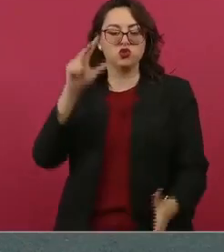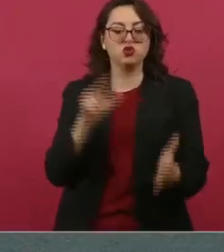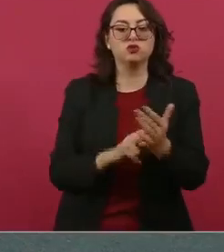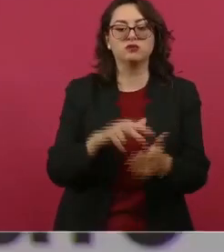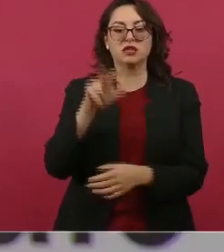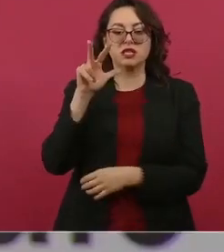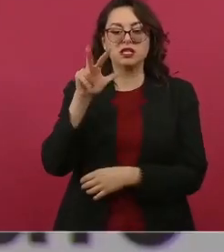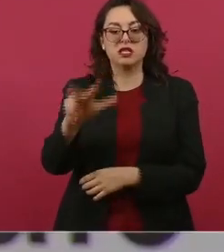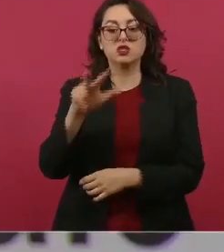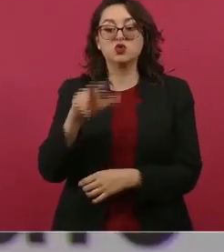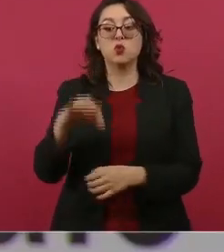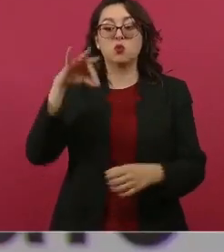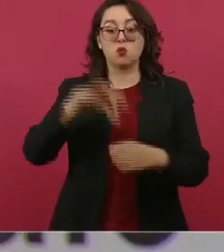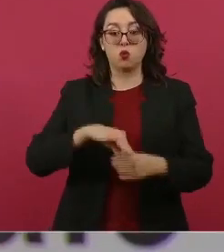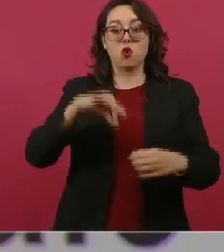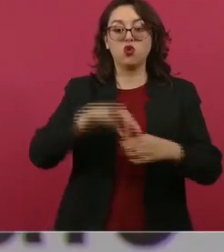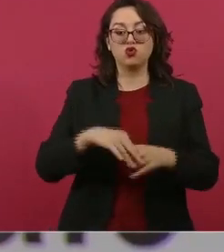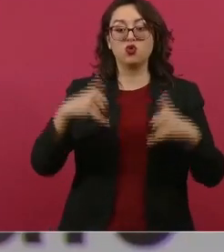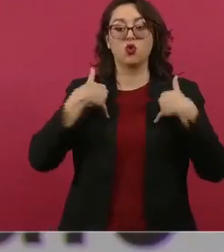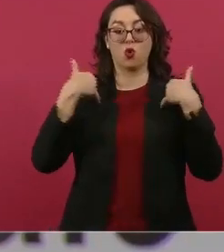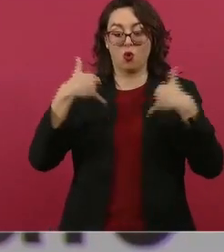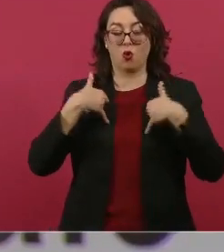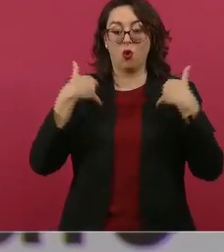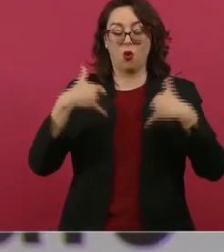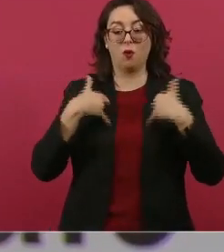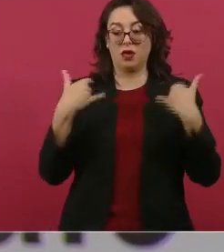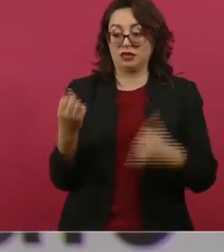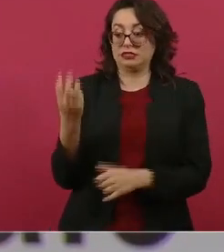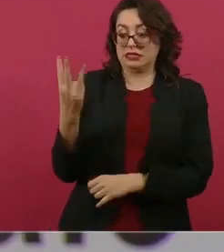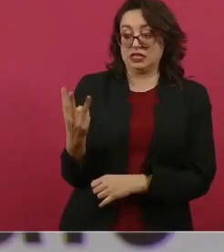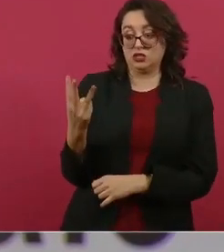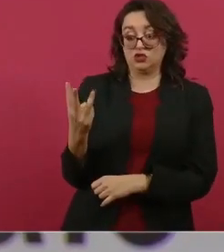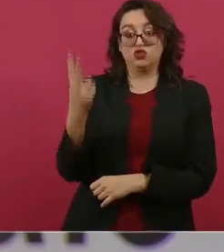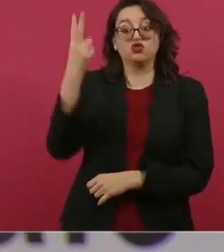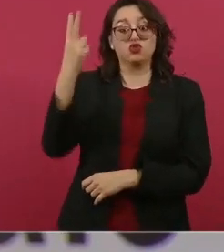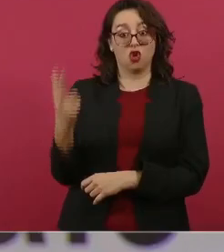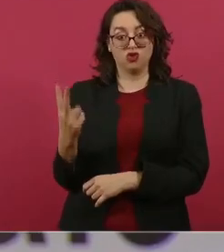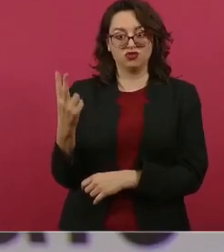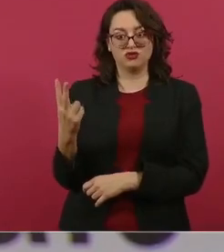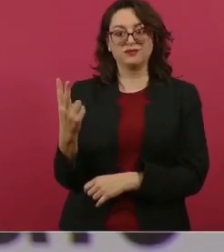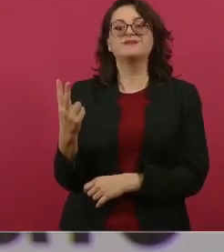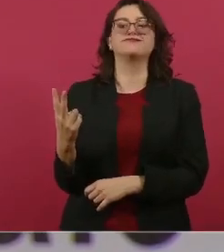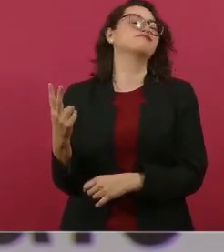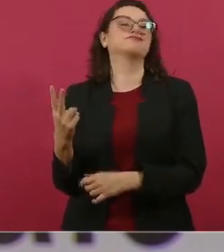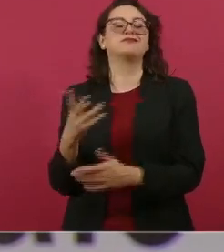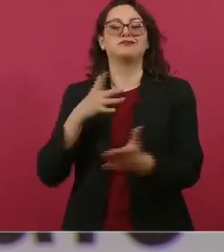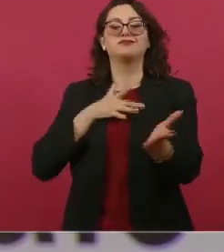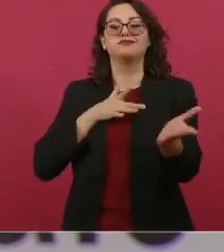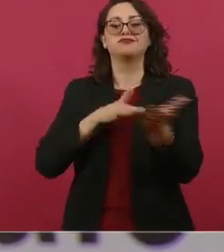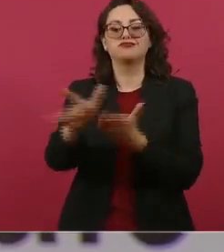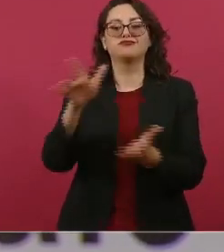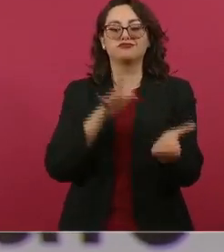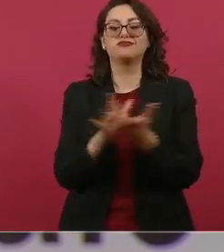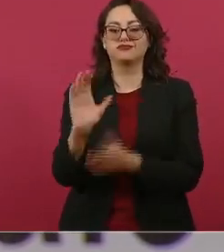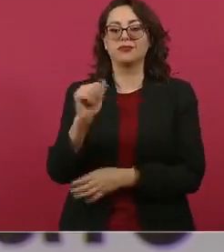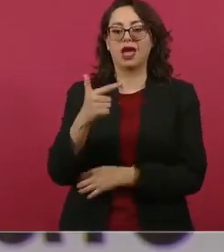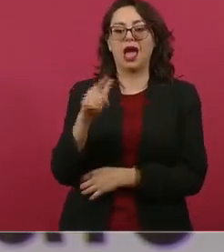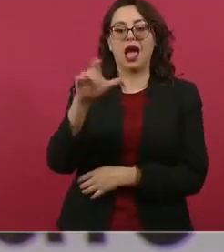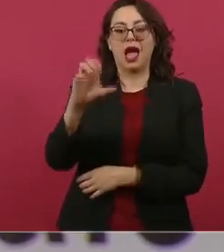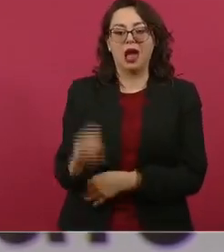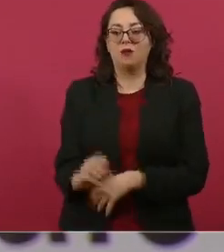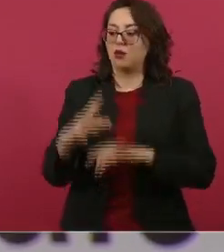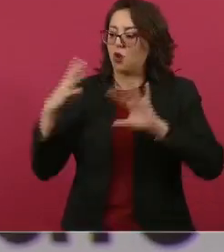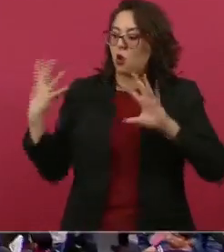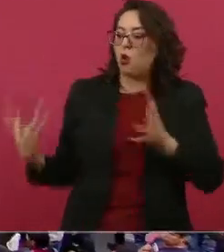2 de cada 3 votos jóvenes optaron por la transformación y sumaron al triunfo que hoy estamos celebrando.